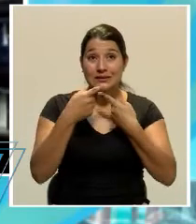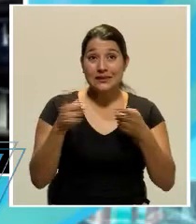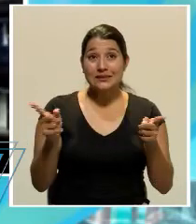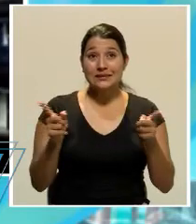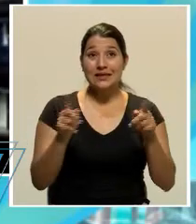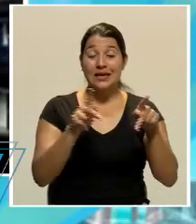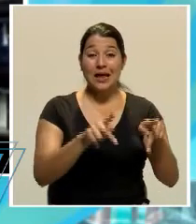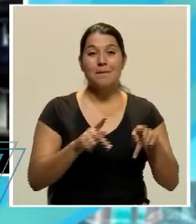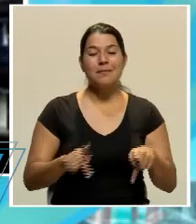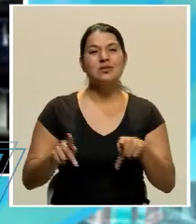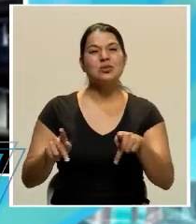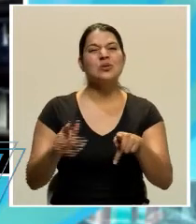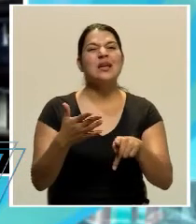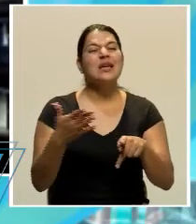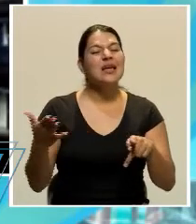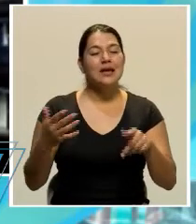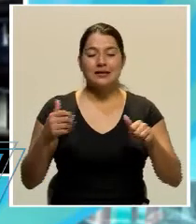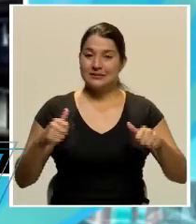que el reto ha sido